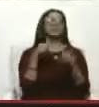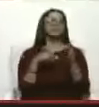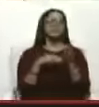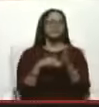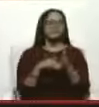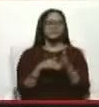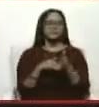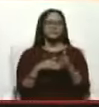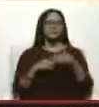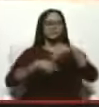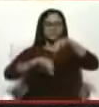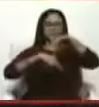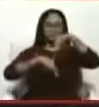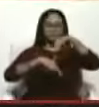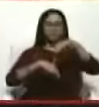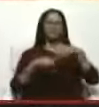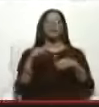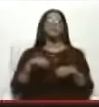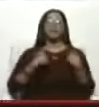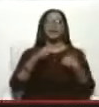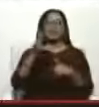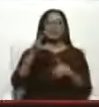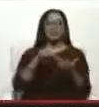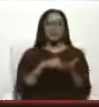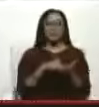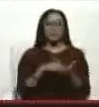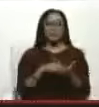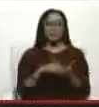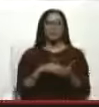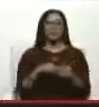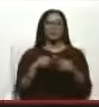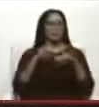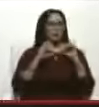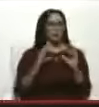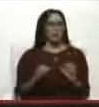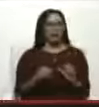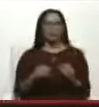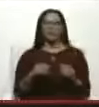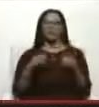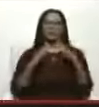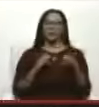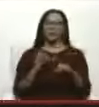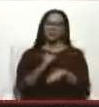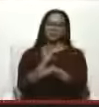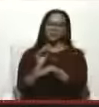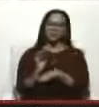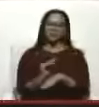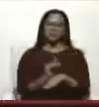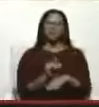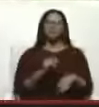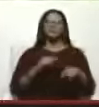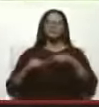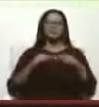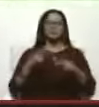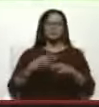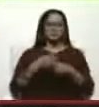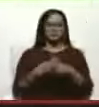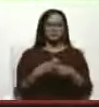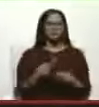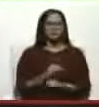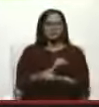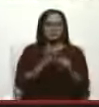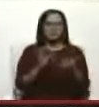Ceballos Hichazo destacó que más de 3.000 entre Fuerza Armada y cuerpos de seguridad y de gestión de riesgo. Y bueno, sin duda